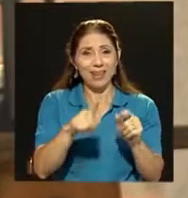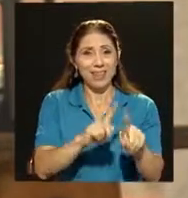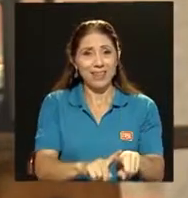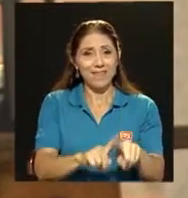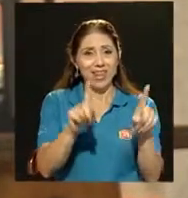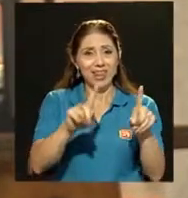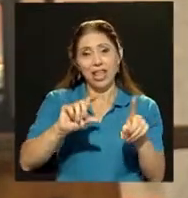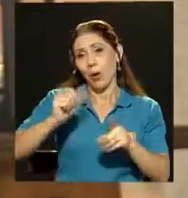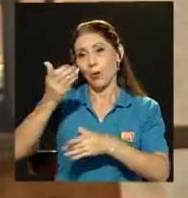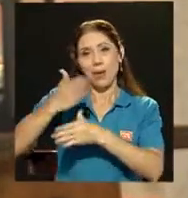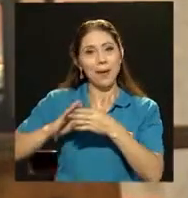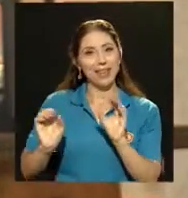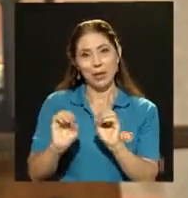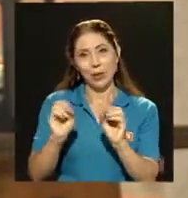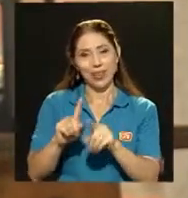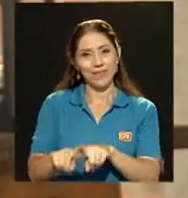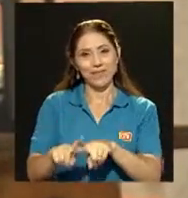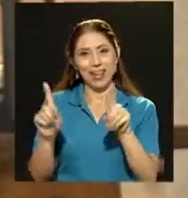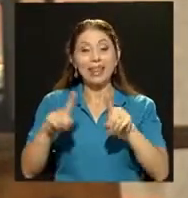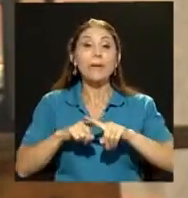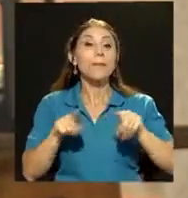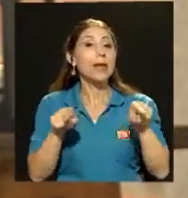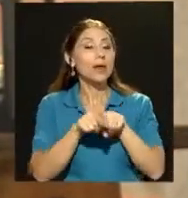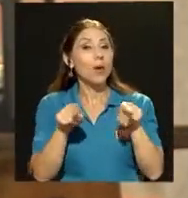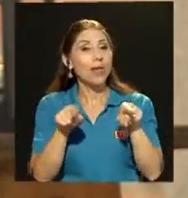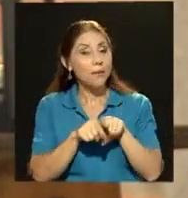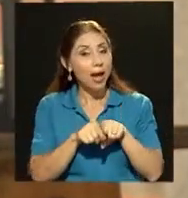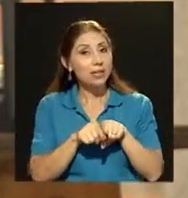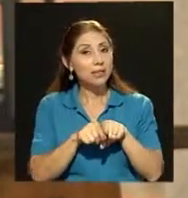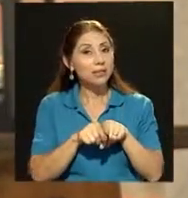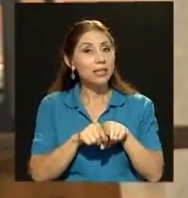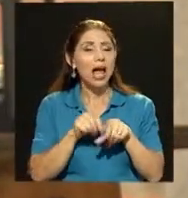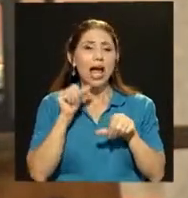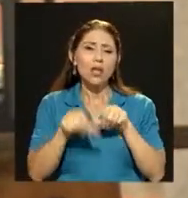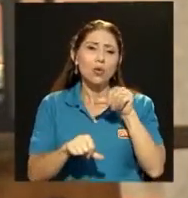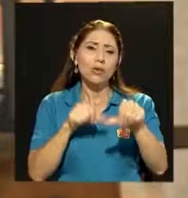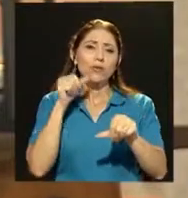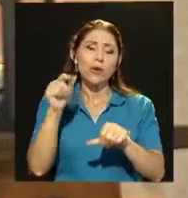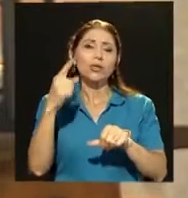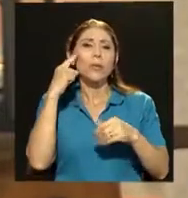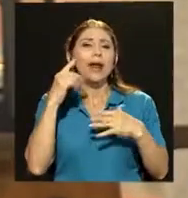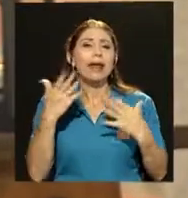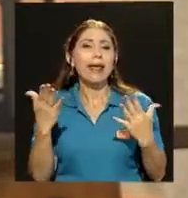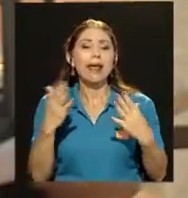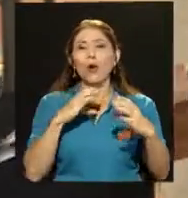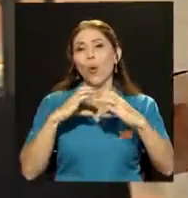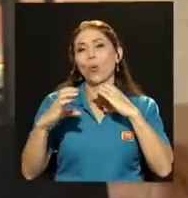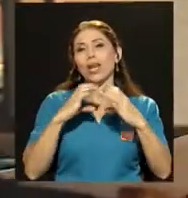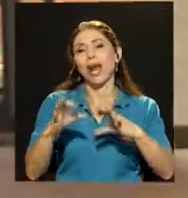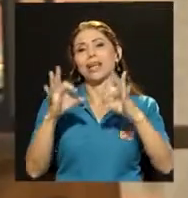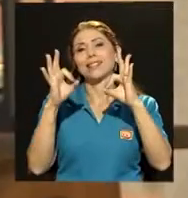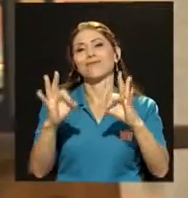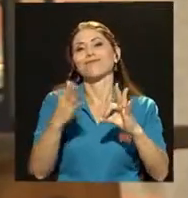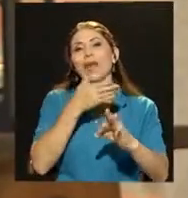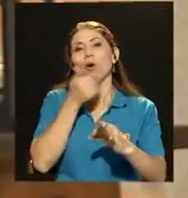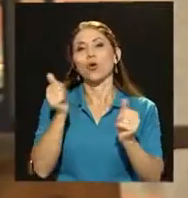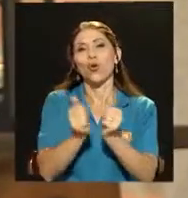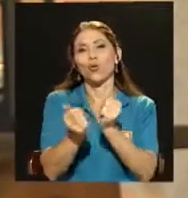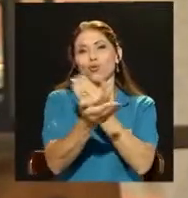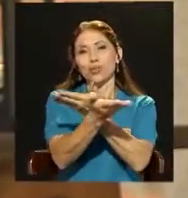pero además hay un esfuerzo sostenido de comunicarse mejor con ustedes, amigas y amigos, y con toda la